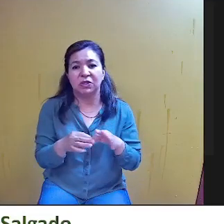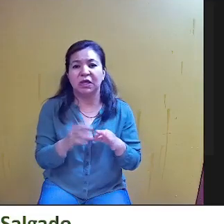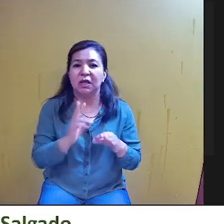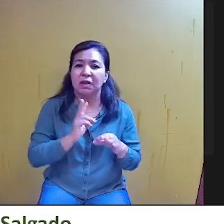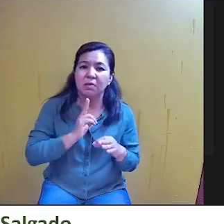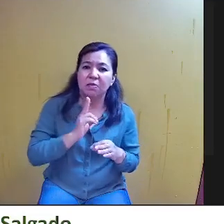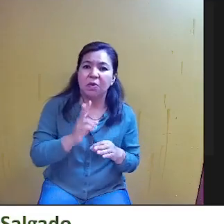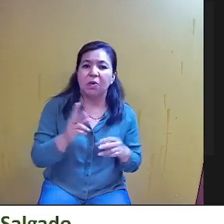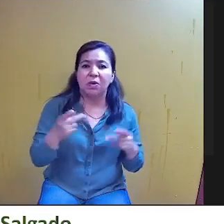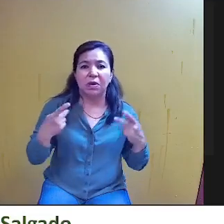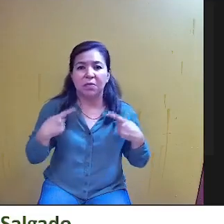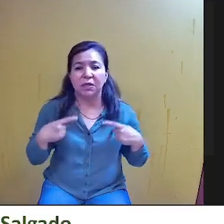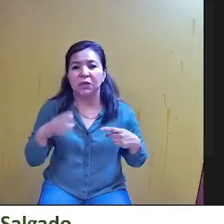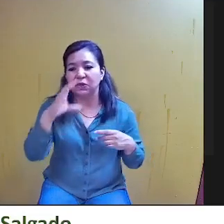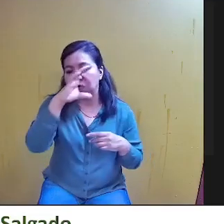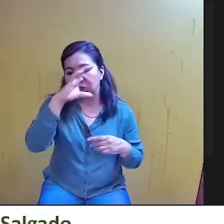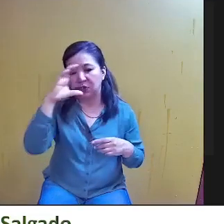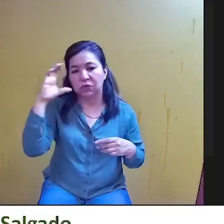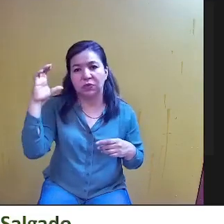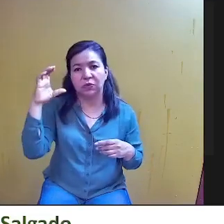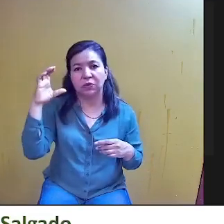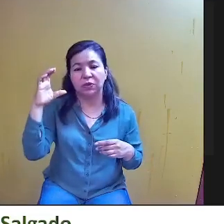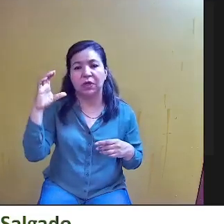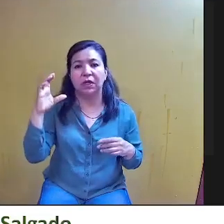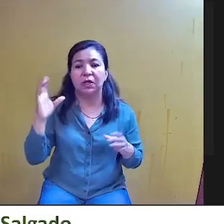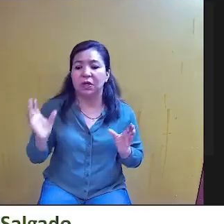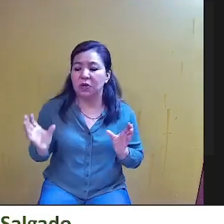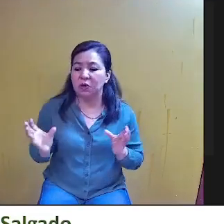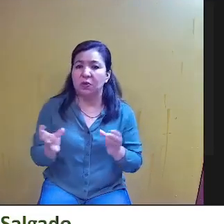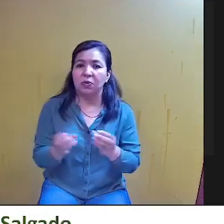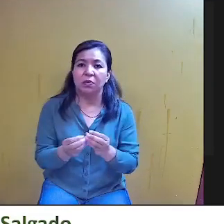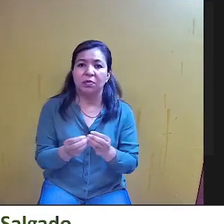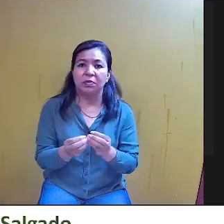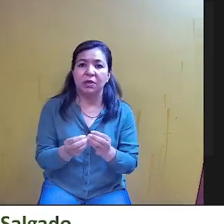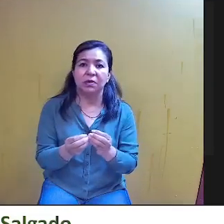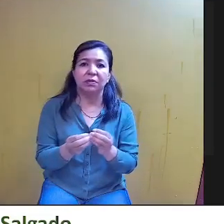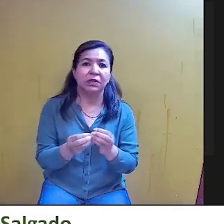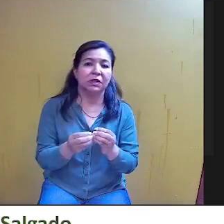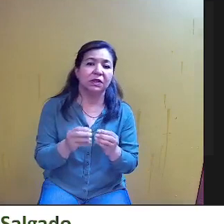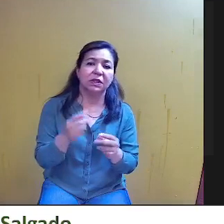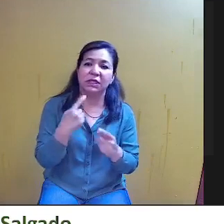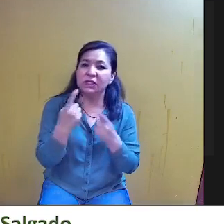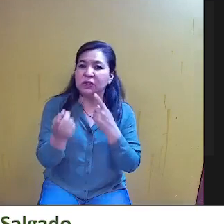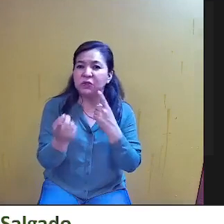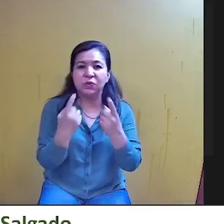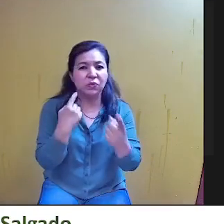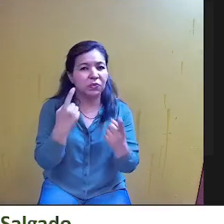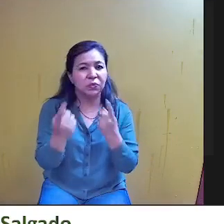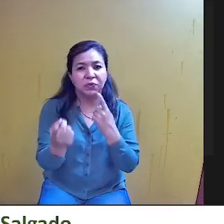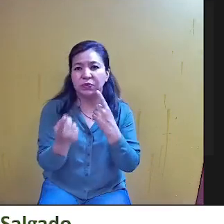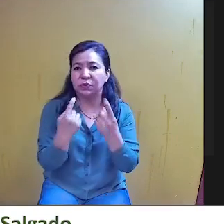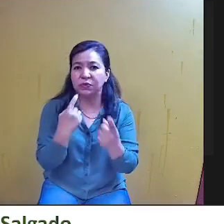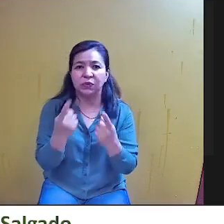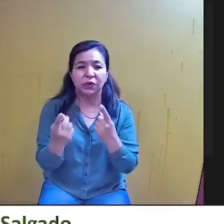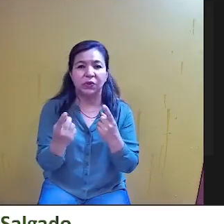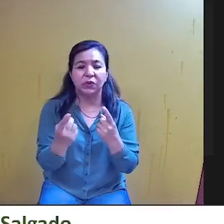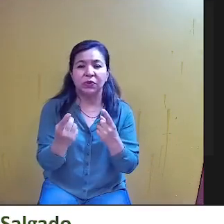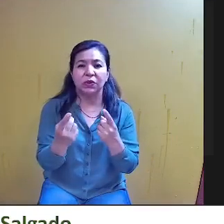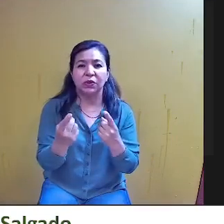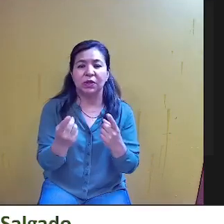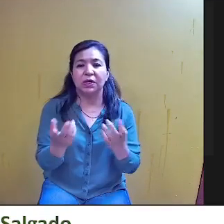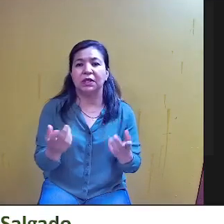voz de una persona, aunado a elementos narrativos como alusiones personales